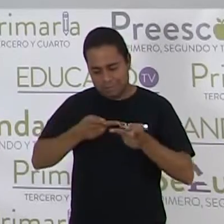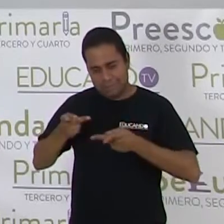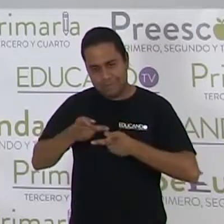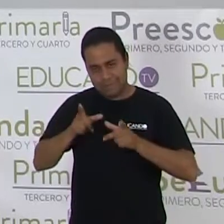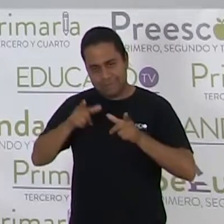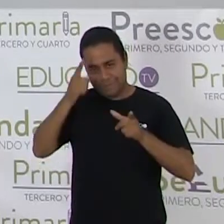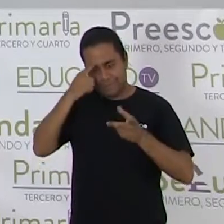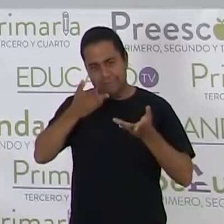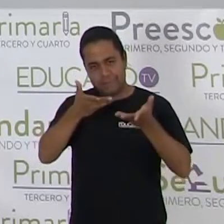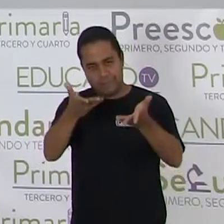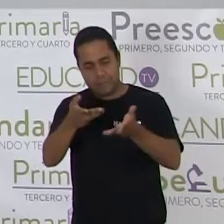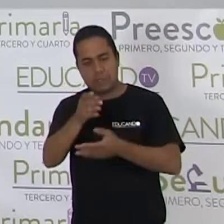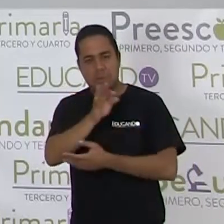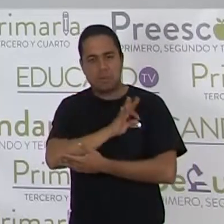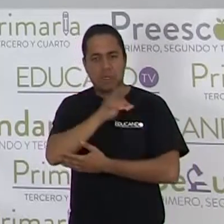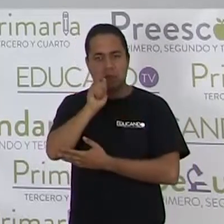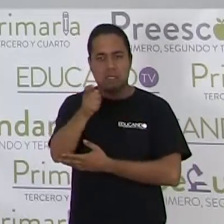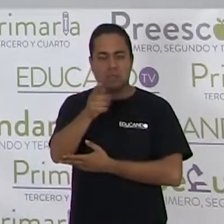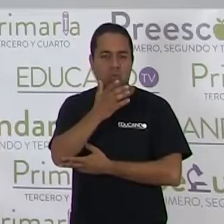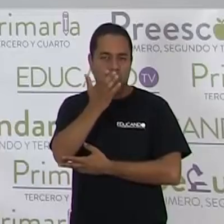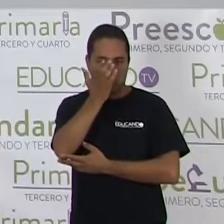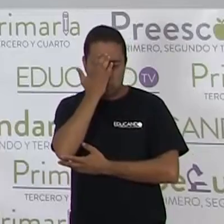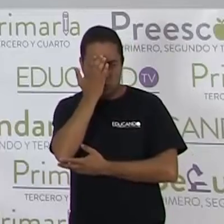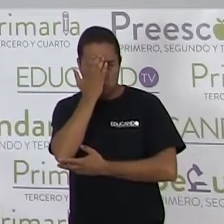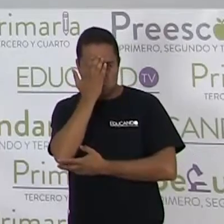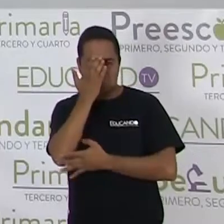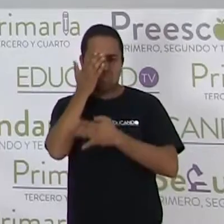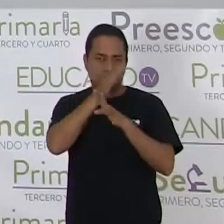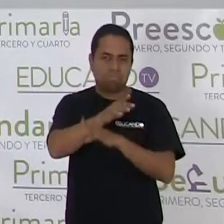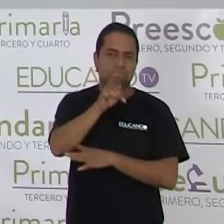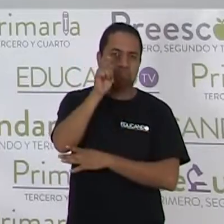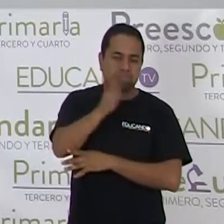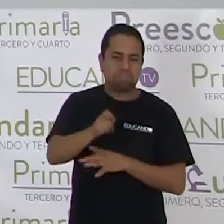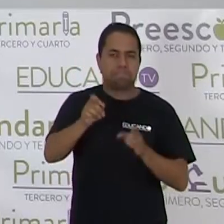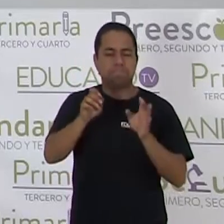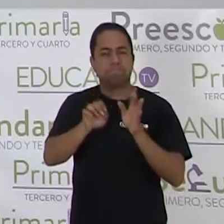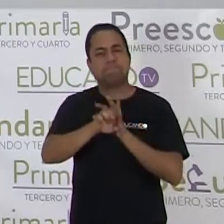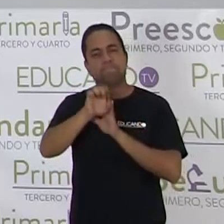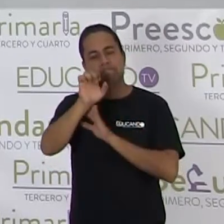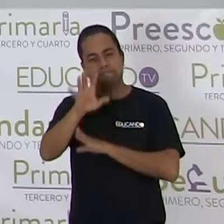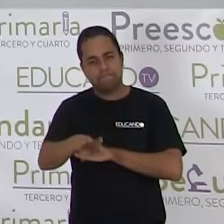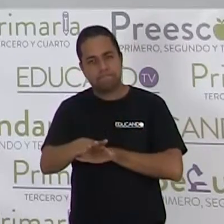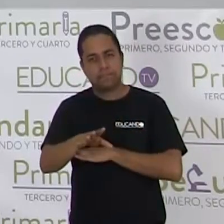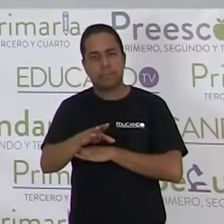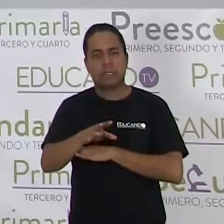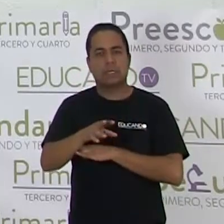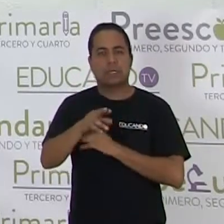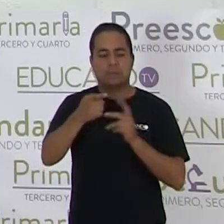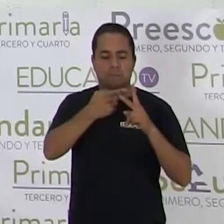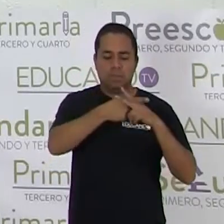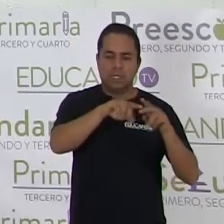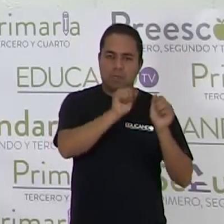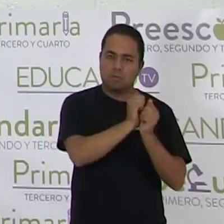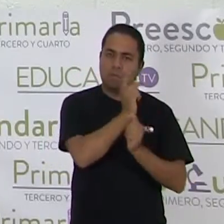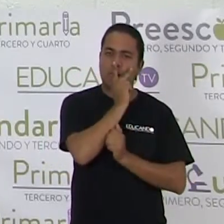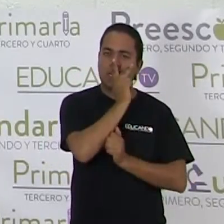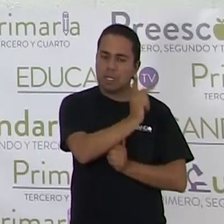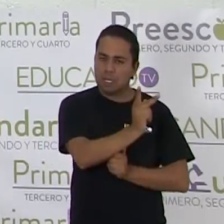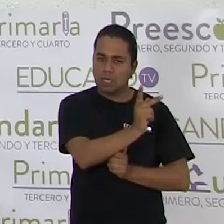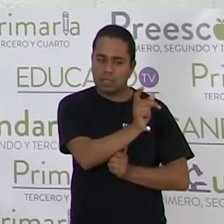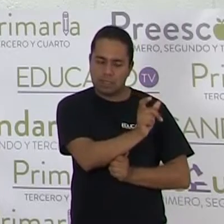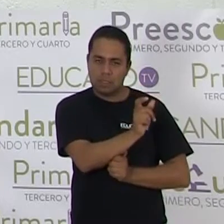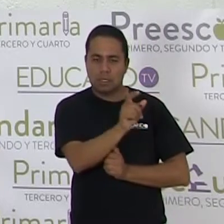la sesión y así poder conocer sobre lo que son la raíz de las palabras, lo que